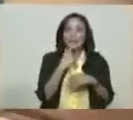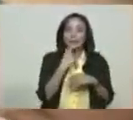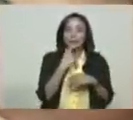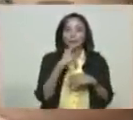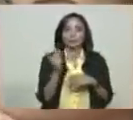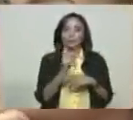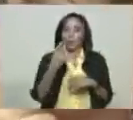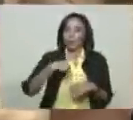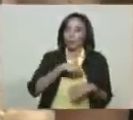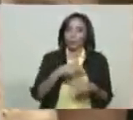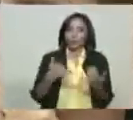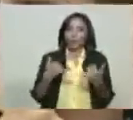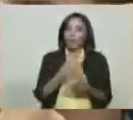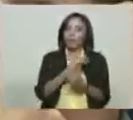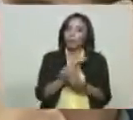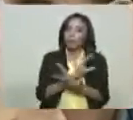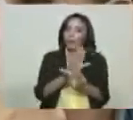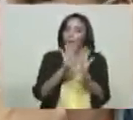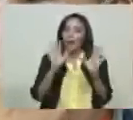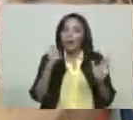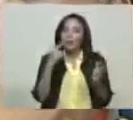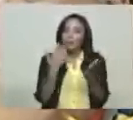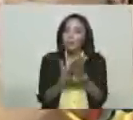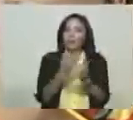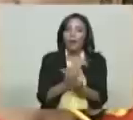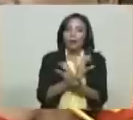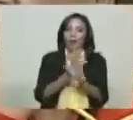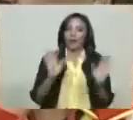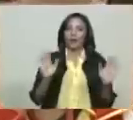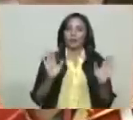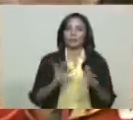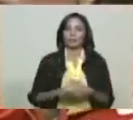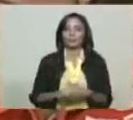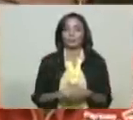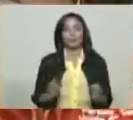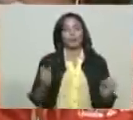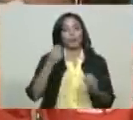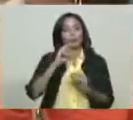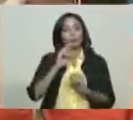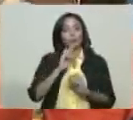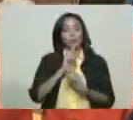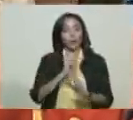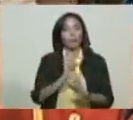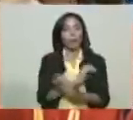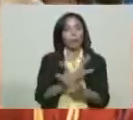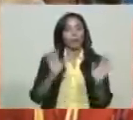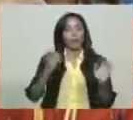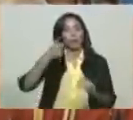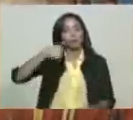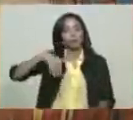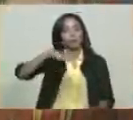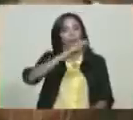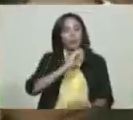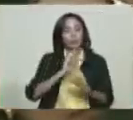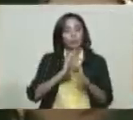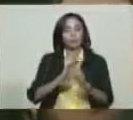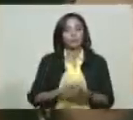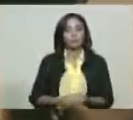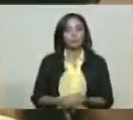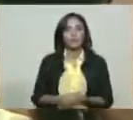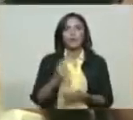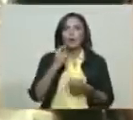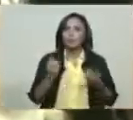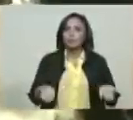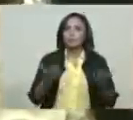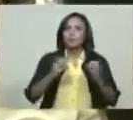hacemos nosotros a diario, siempre hay que esperar que ese pueblo responda. le dijimos al pueblo una oportunidad,